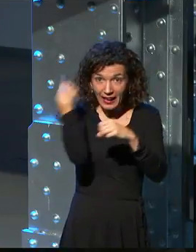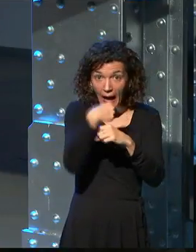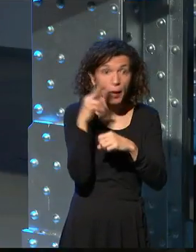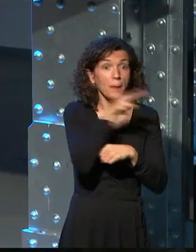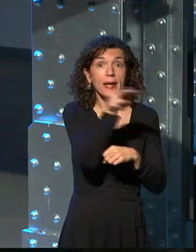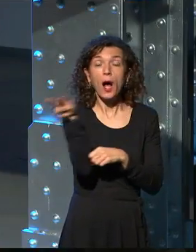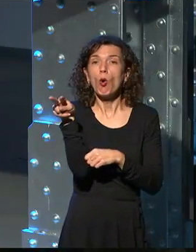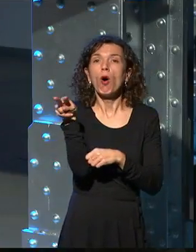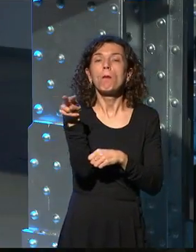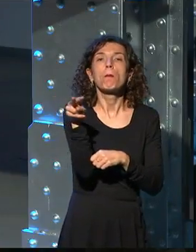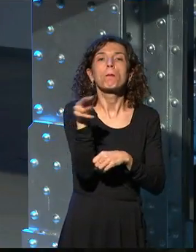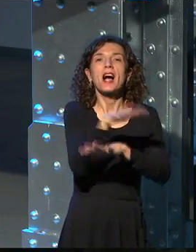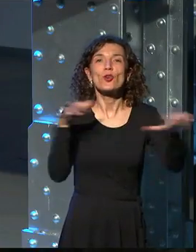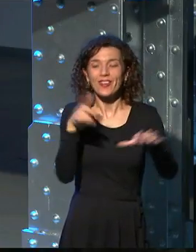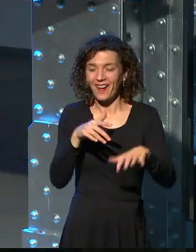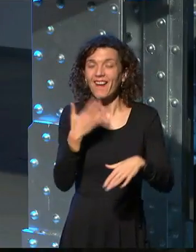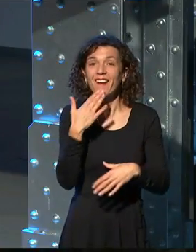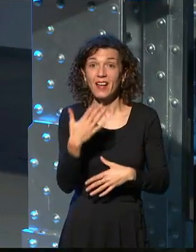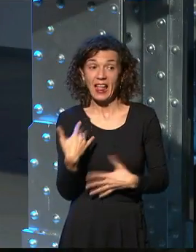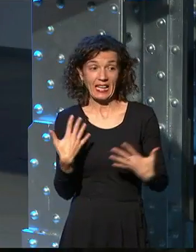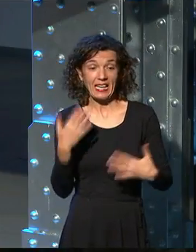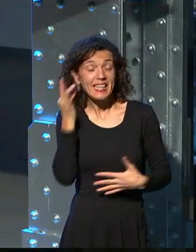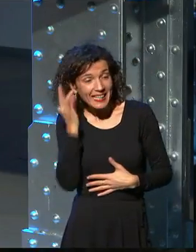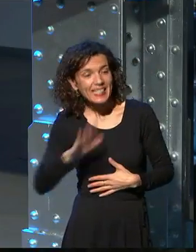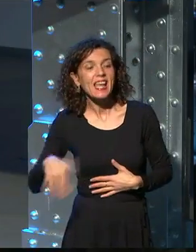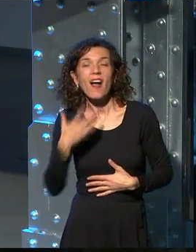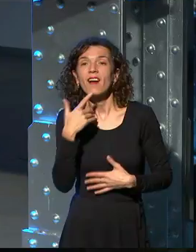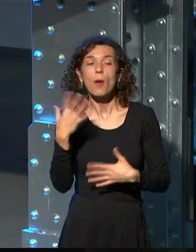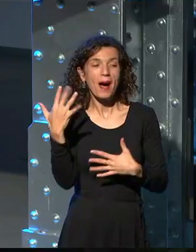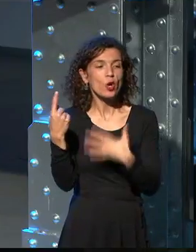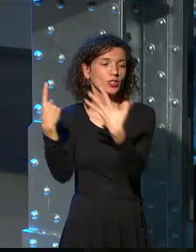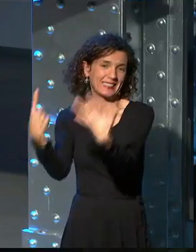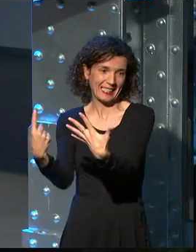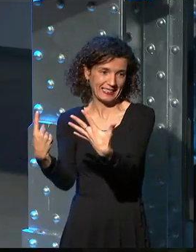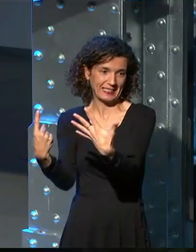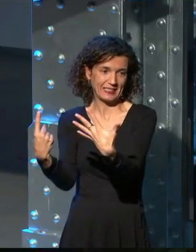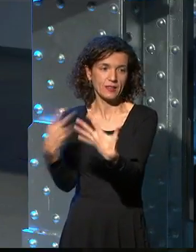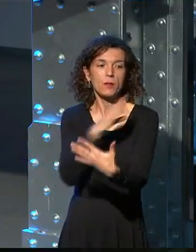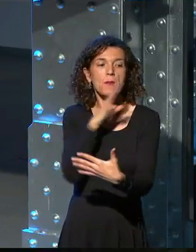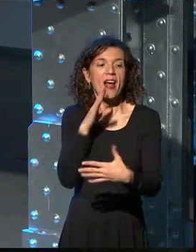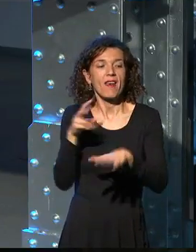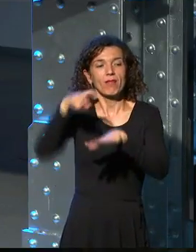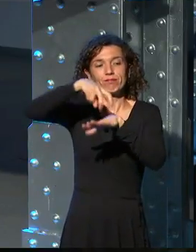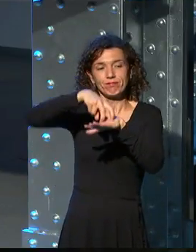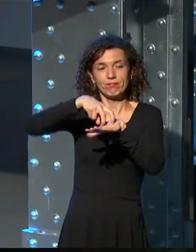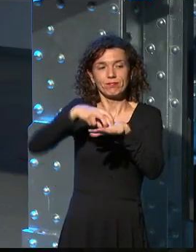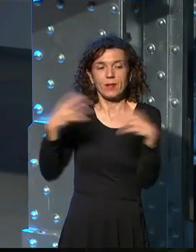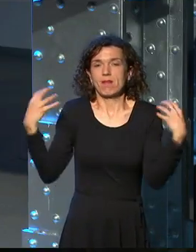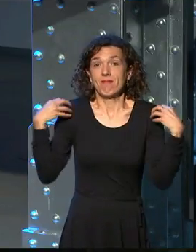la mayoría nos habréis dado cuenta de que la niña tiene 6 dedos en una mano, porque hemos estado observando las caras y